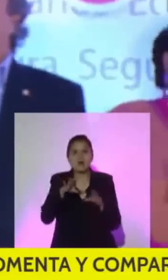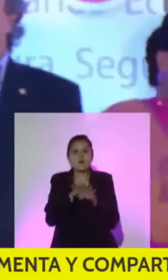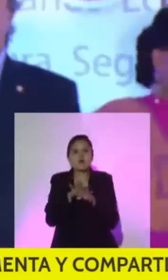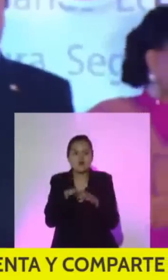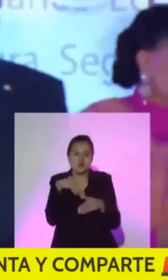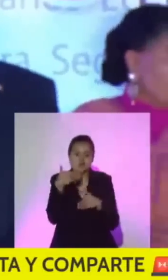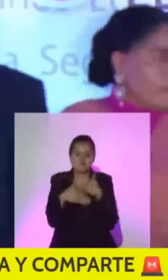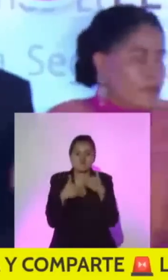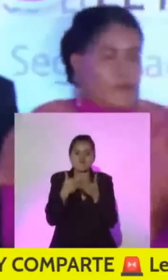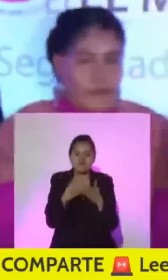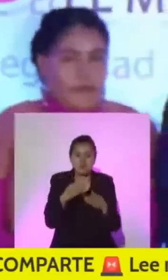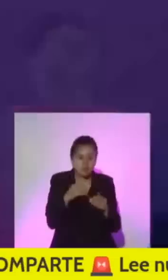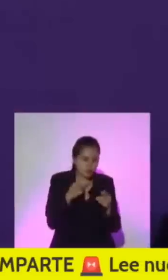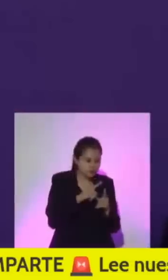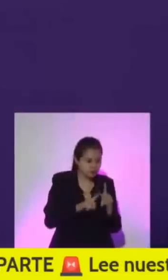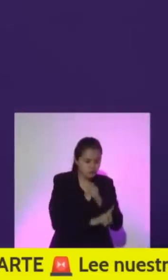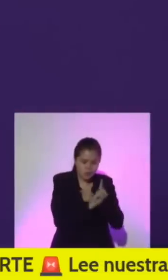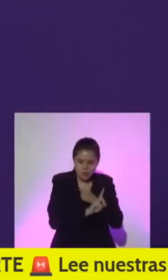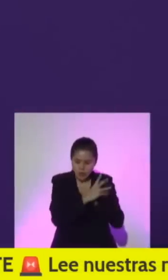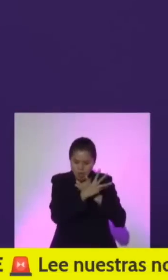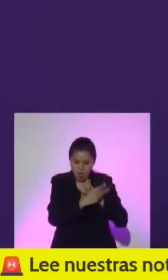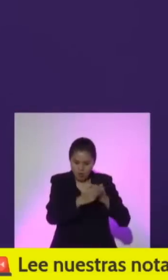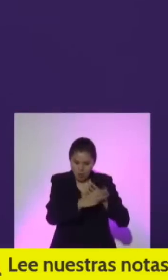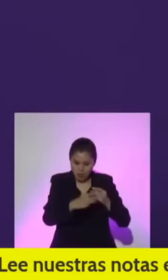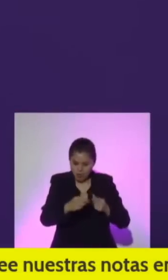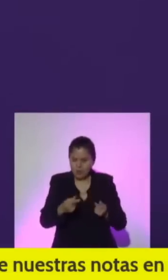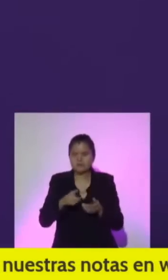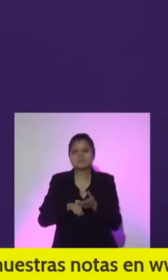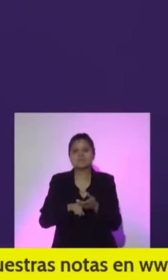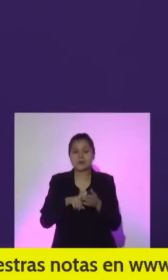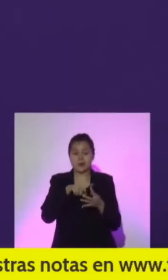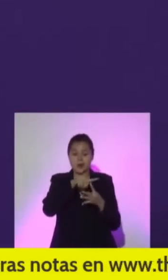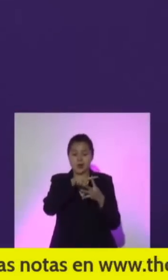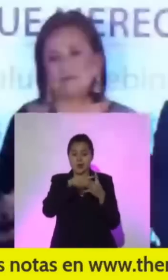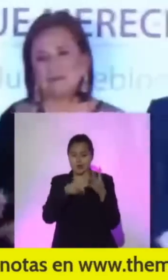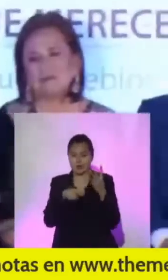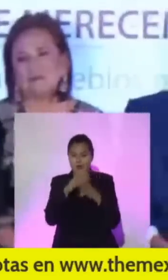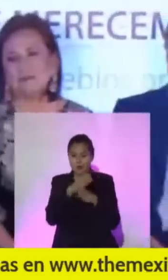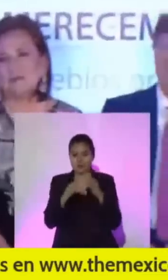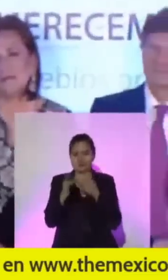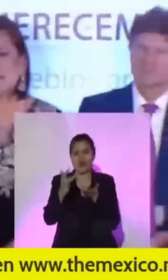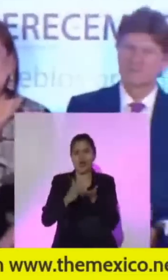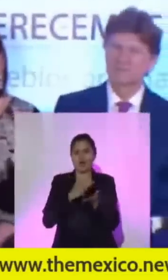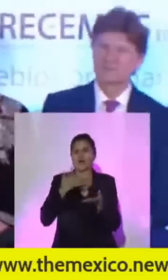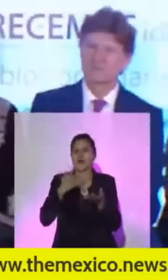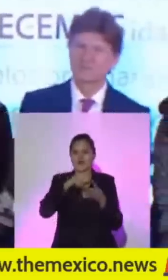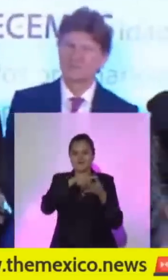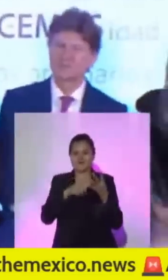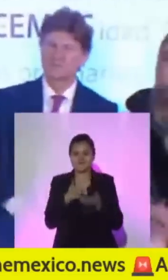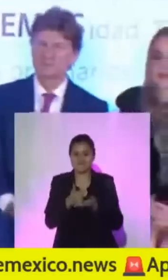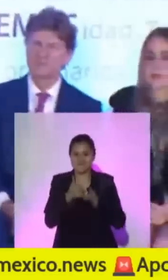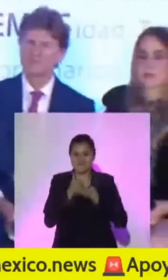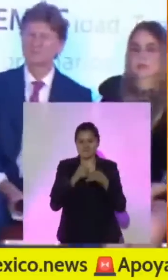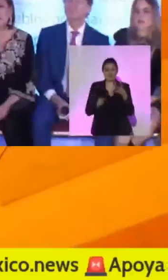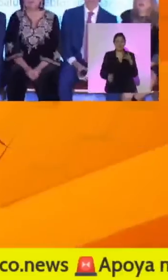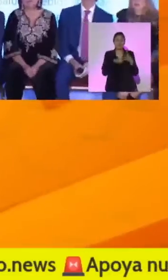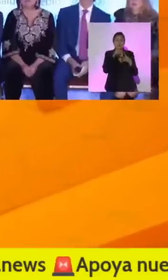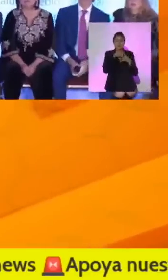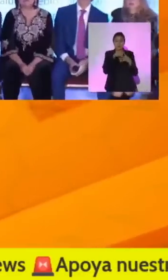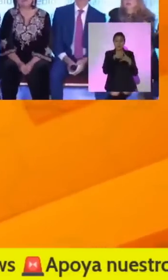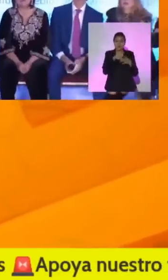caso de de Claudia sh a Mario Delgado el presidente del partido